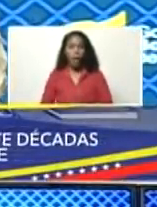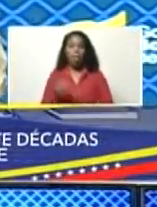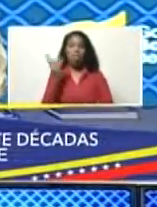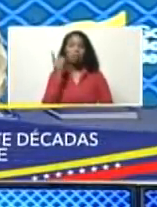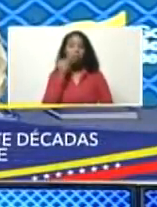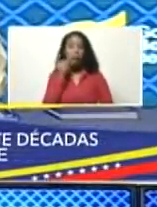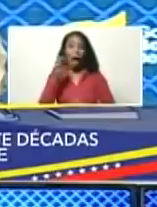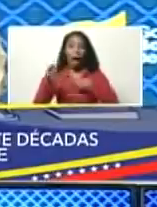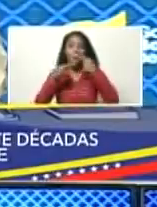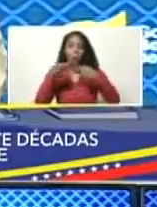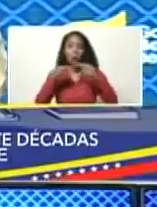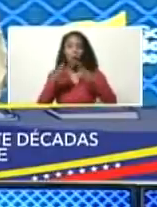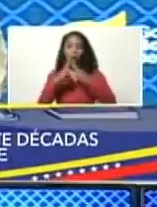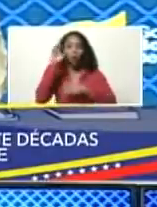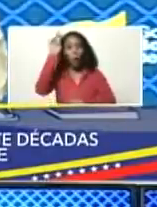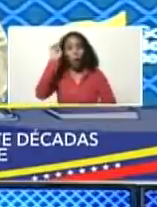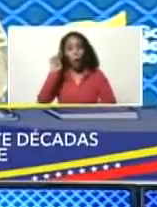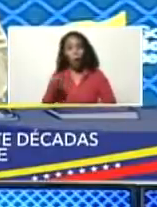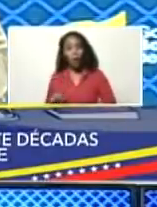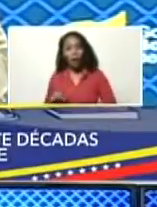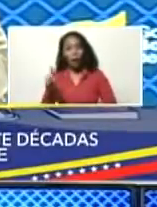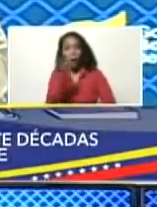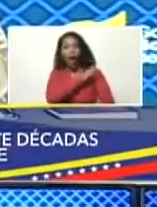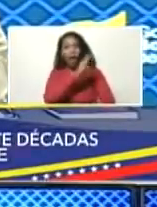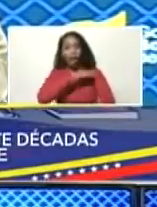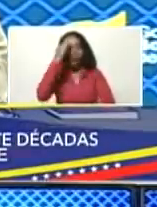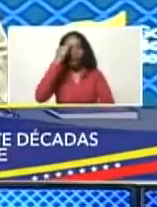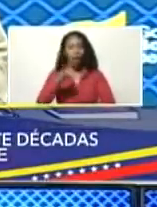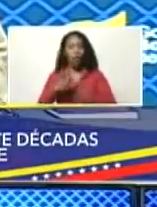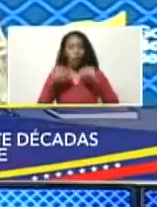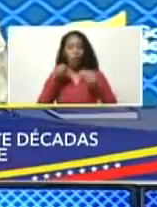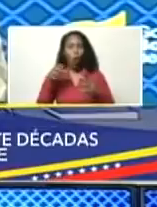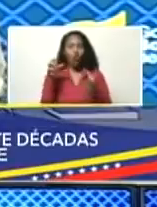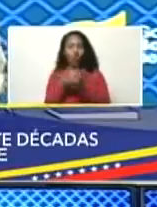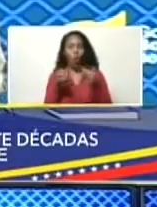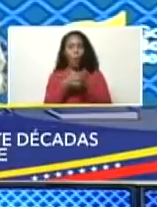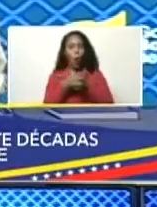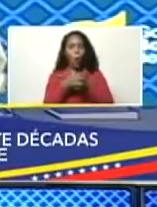Desayunaba y almorzaba todos los días con los jefes militares de todos los batallones.